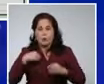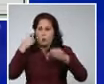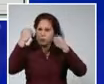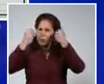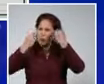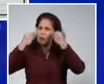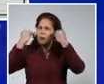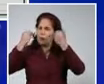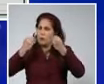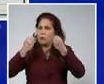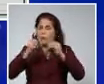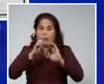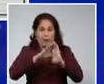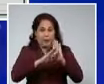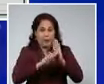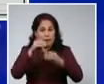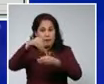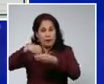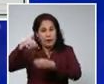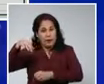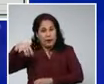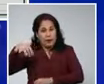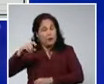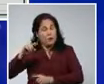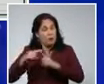están adoptando medidas, pero indiscutiblemente